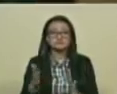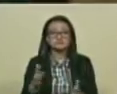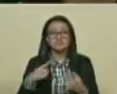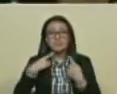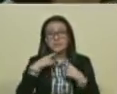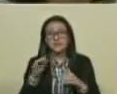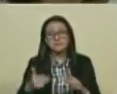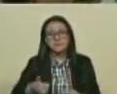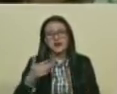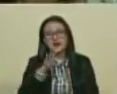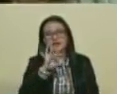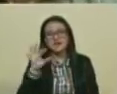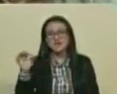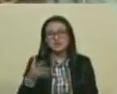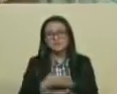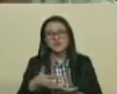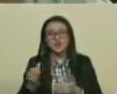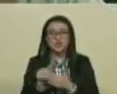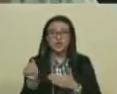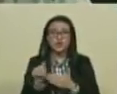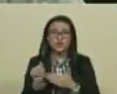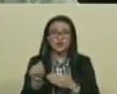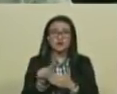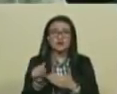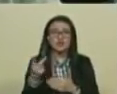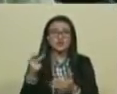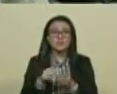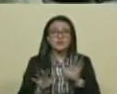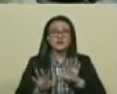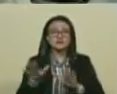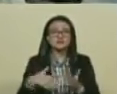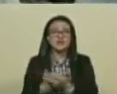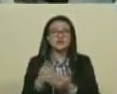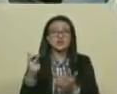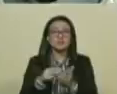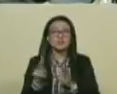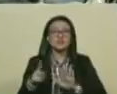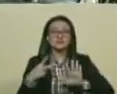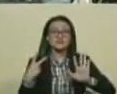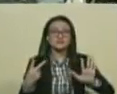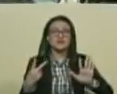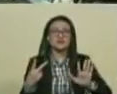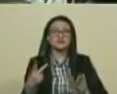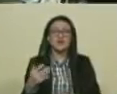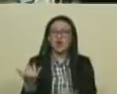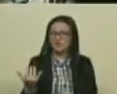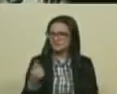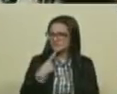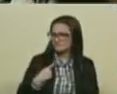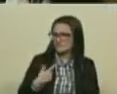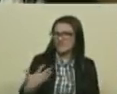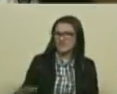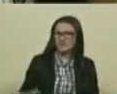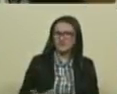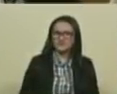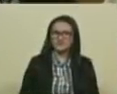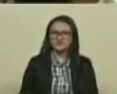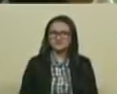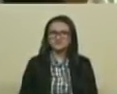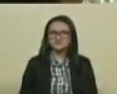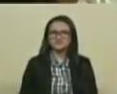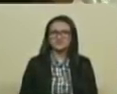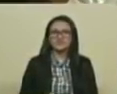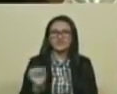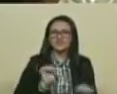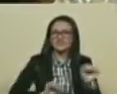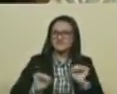pérdida de más de 500 millones de dólares entre 2015 y 2017. ¿Qué nos van a decir los defensores de